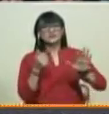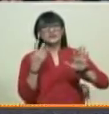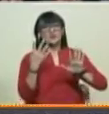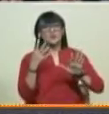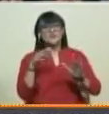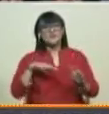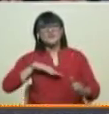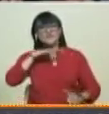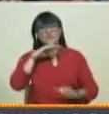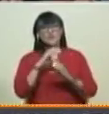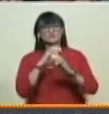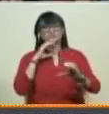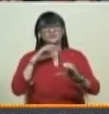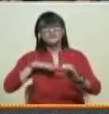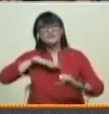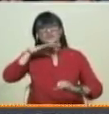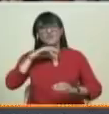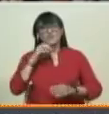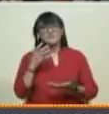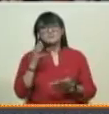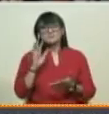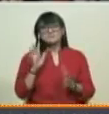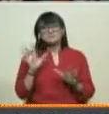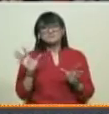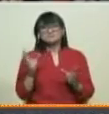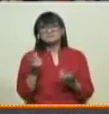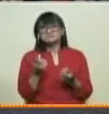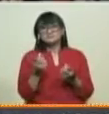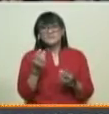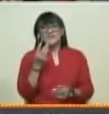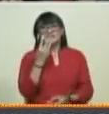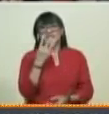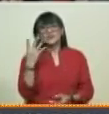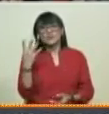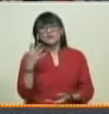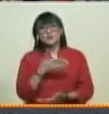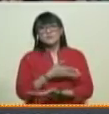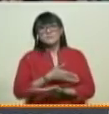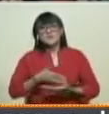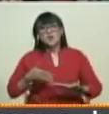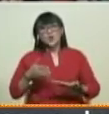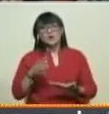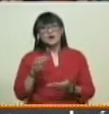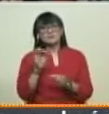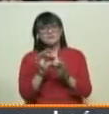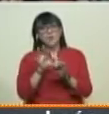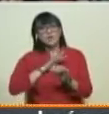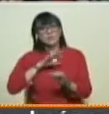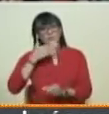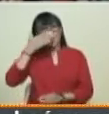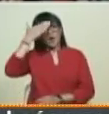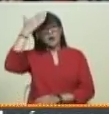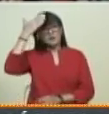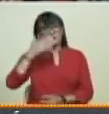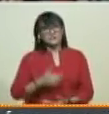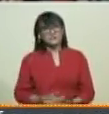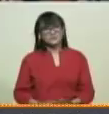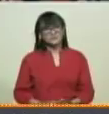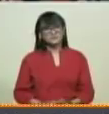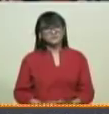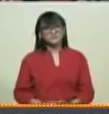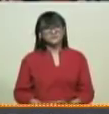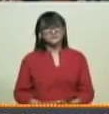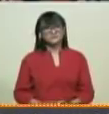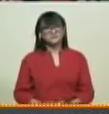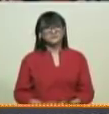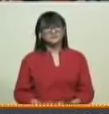productos por valor de 34 millones de liras turcas continua